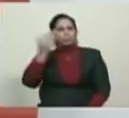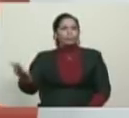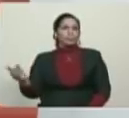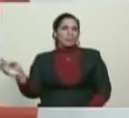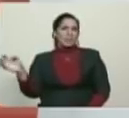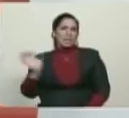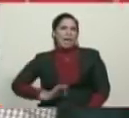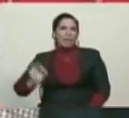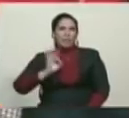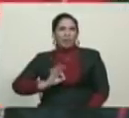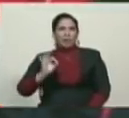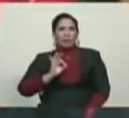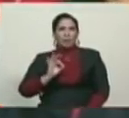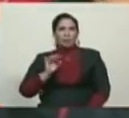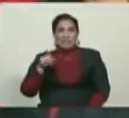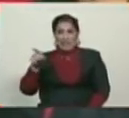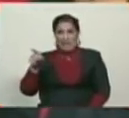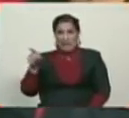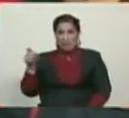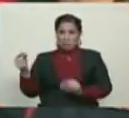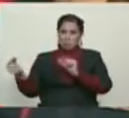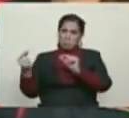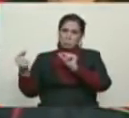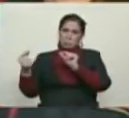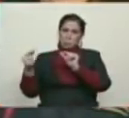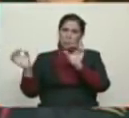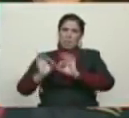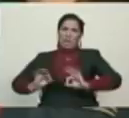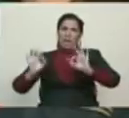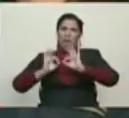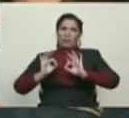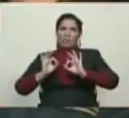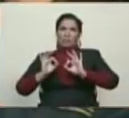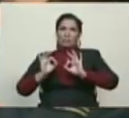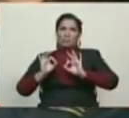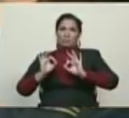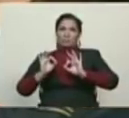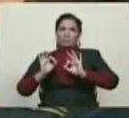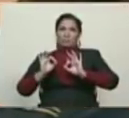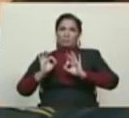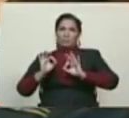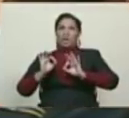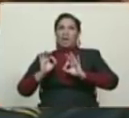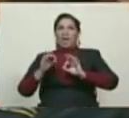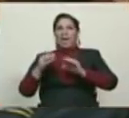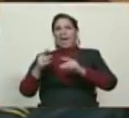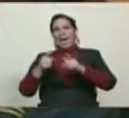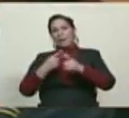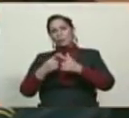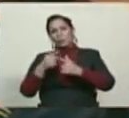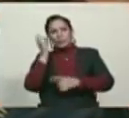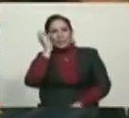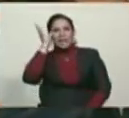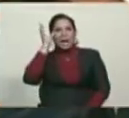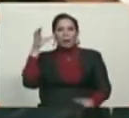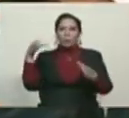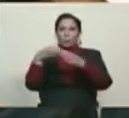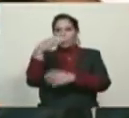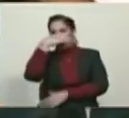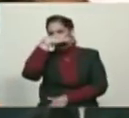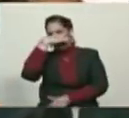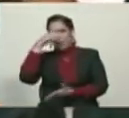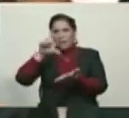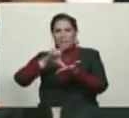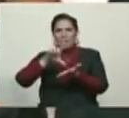y ellos, como no les gusta debatir, nada, que se debata nada allí, entonces crearon el grupo, el cartel de Lima.